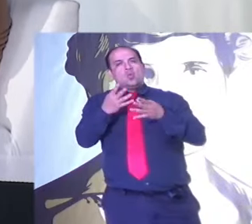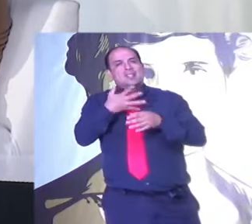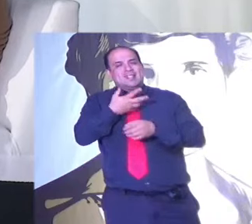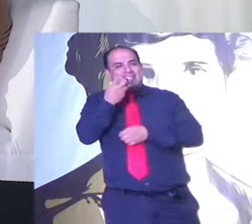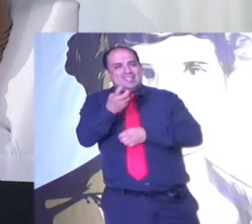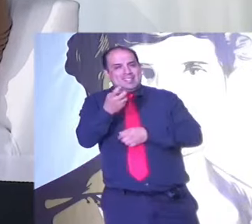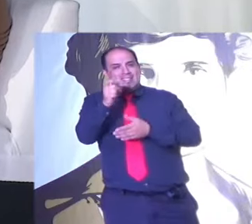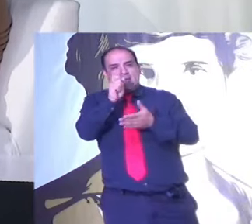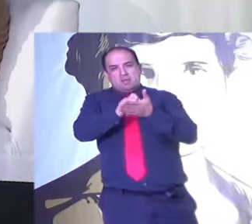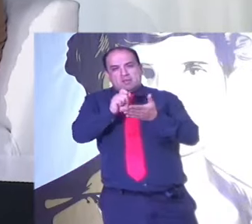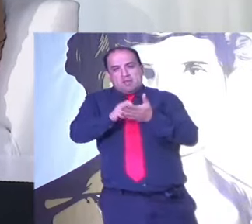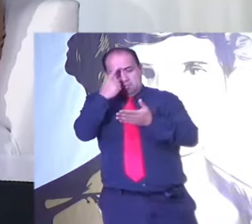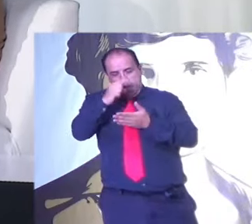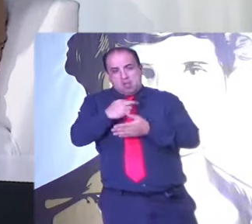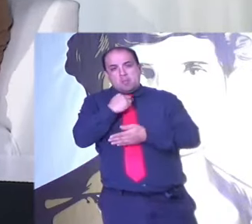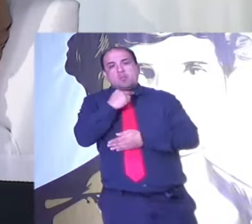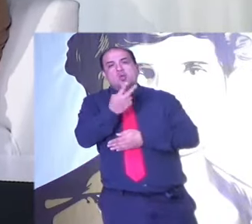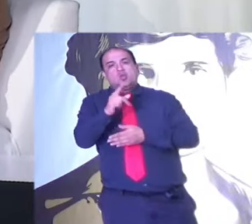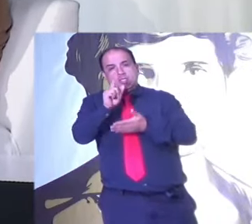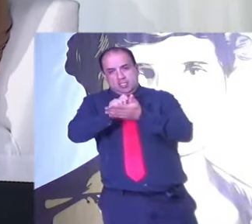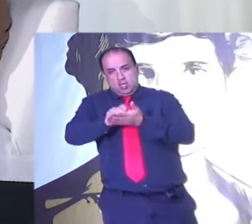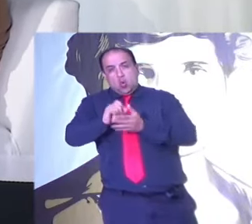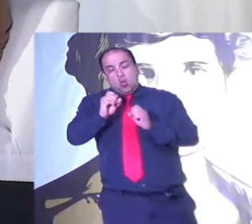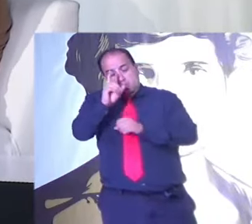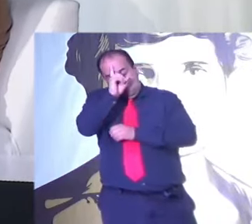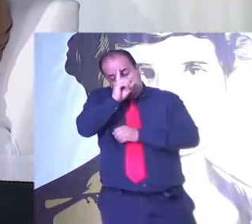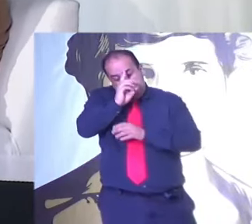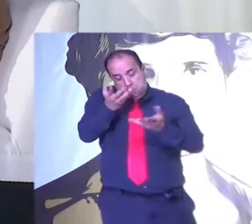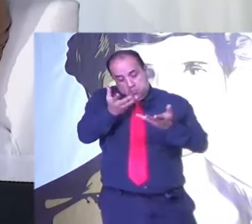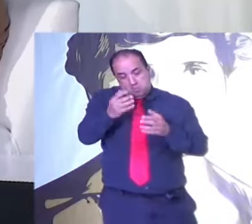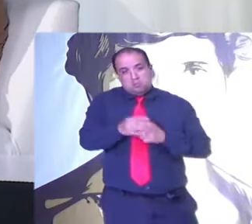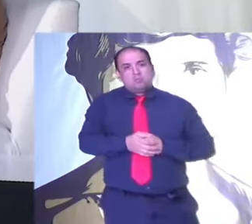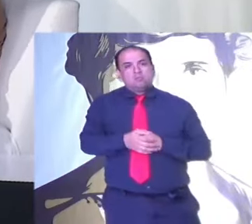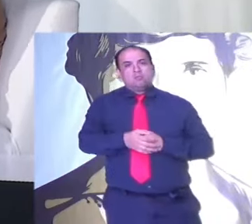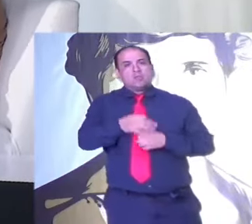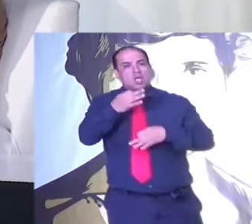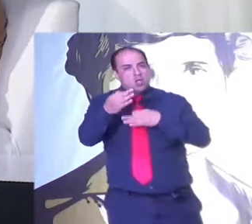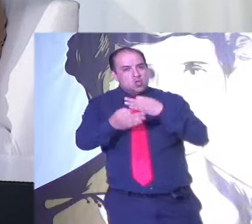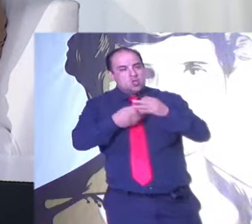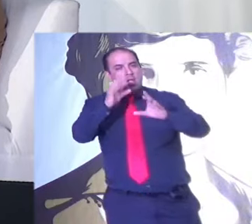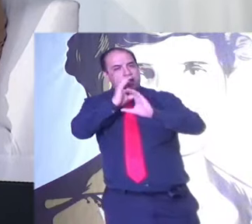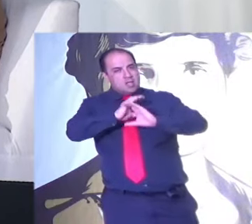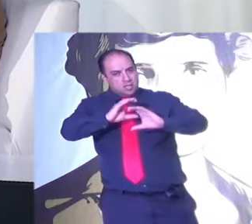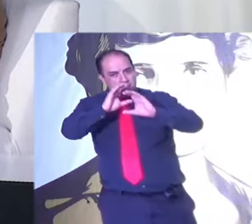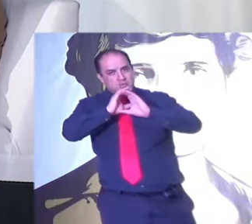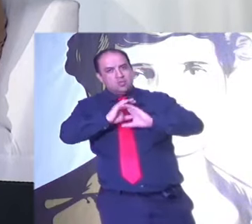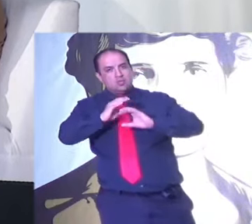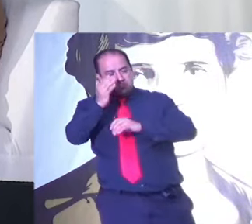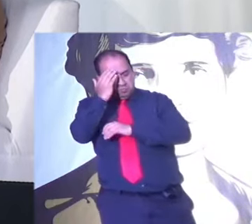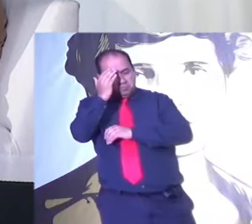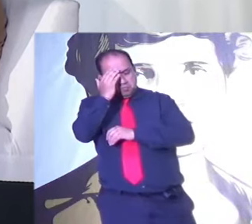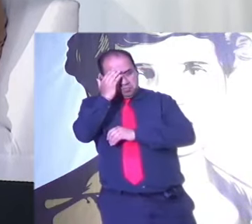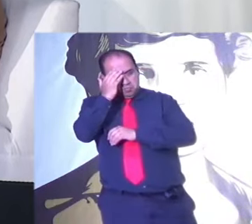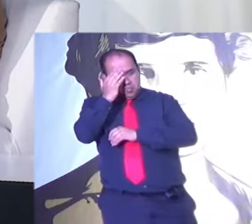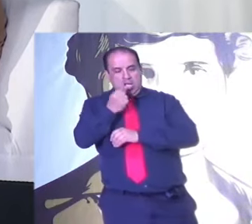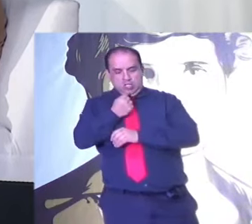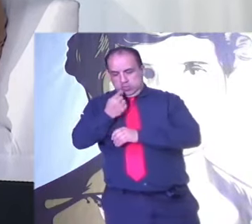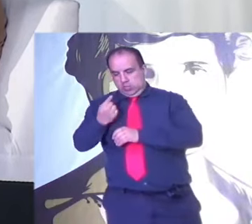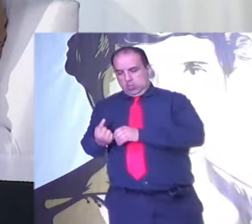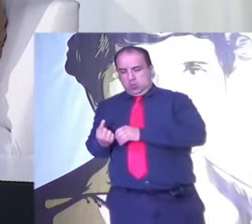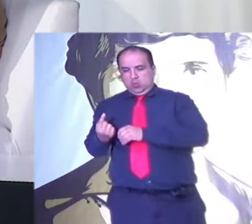voces literarias? ¿O es una sugerencia? Es todas las canciones las conozco desde mi